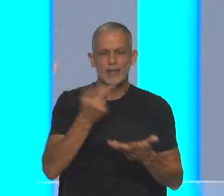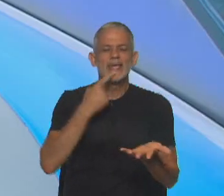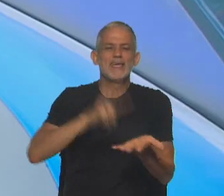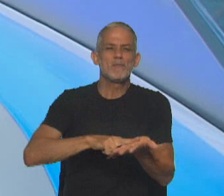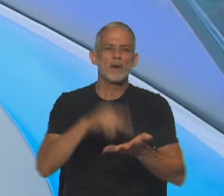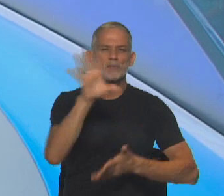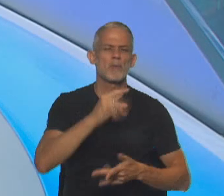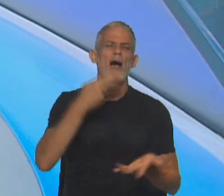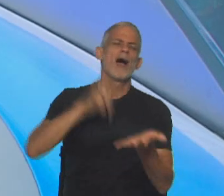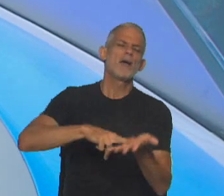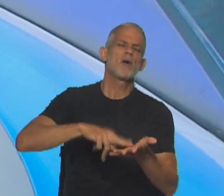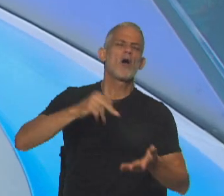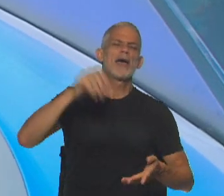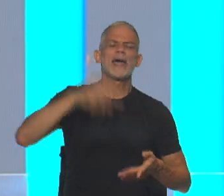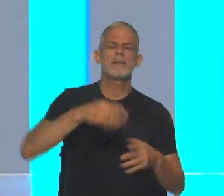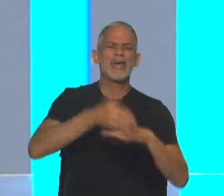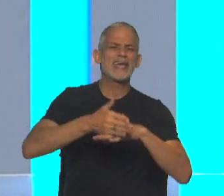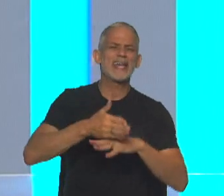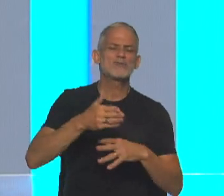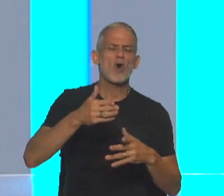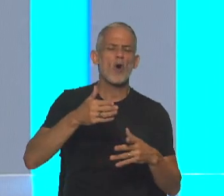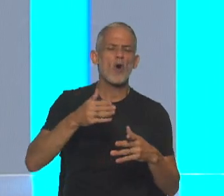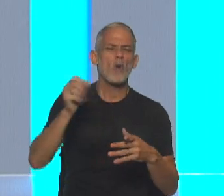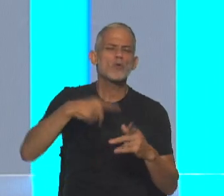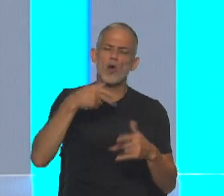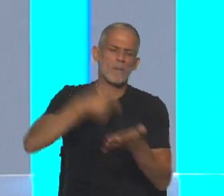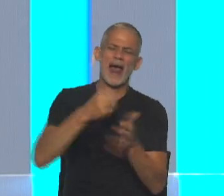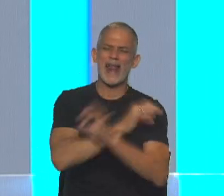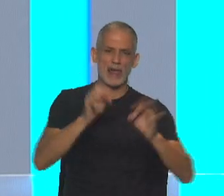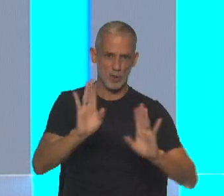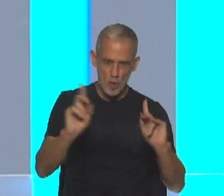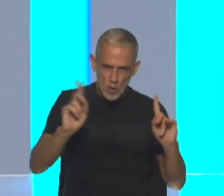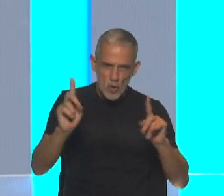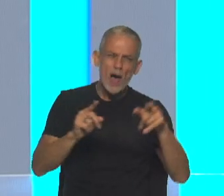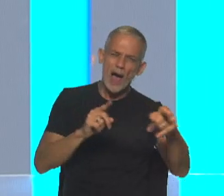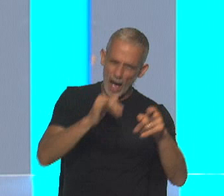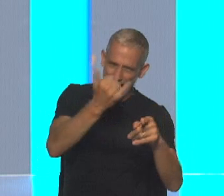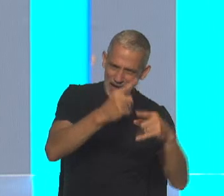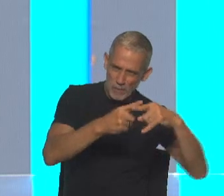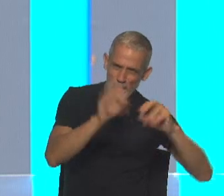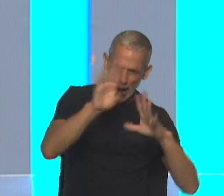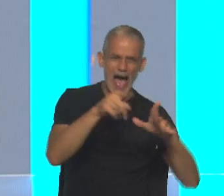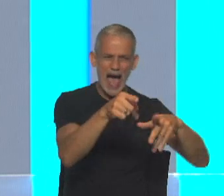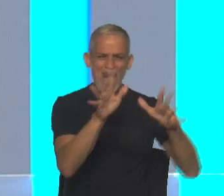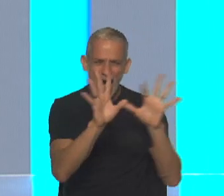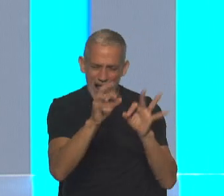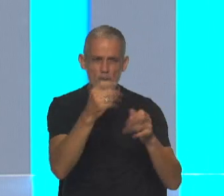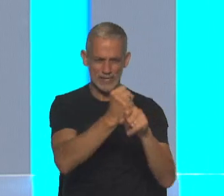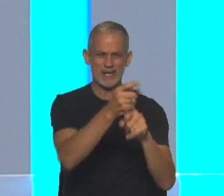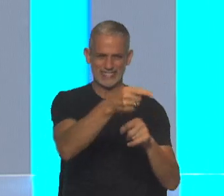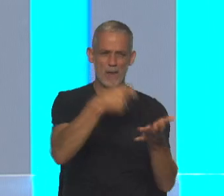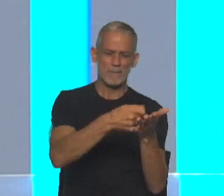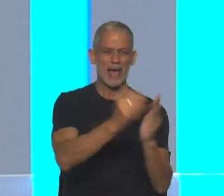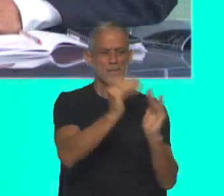provincial nadie paga ingresos brutos No no va a ser así si no van a decir bueno a ver Esta es a estos productores o aquellos que están